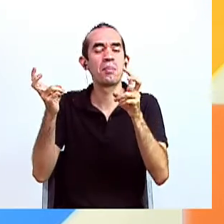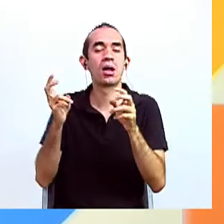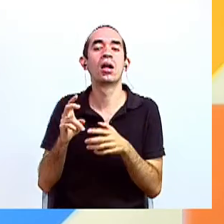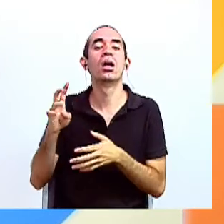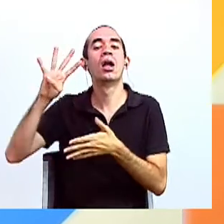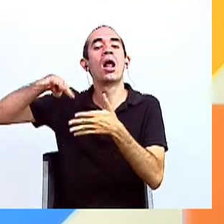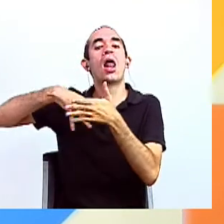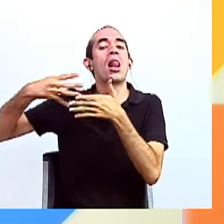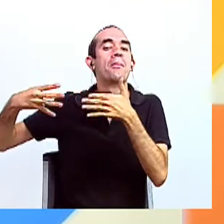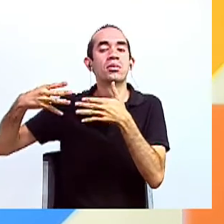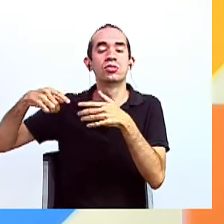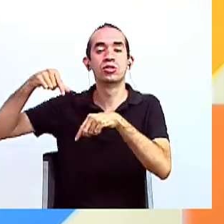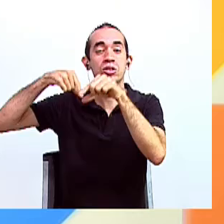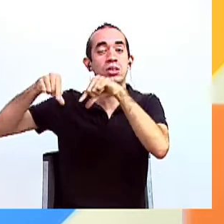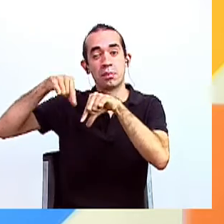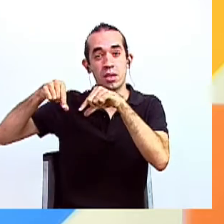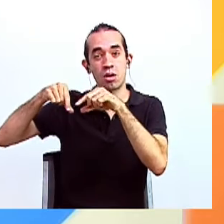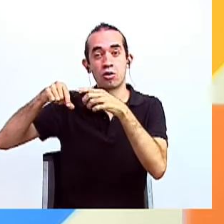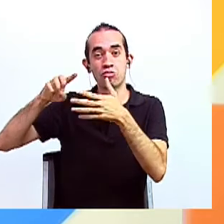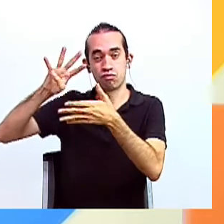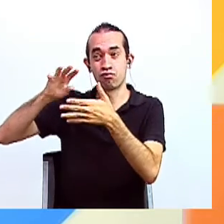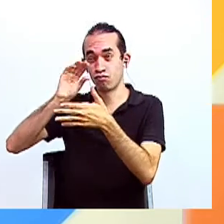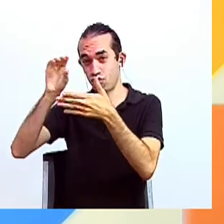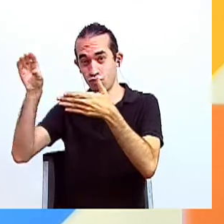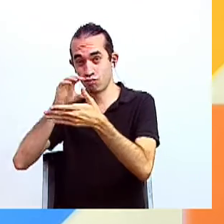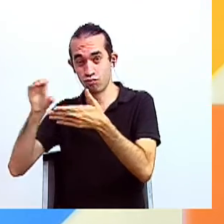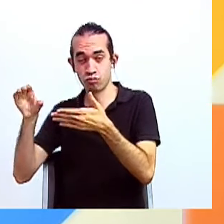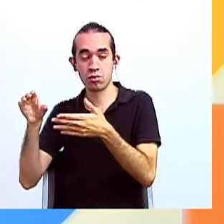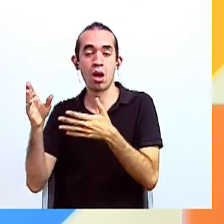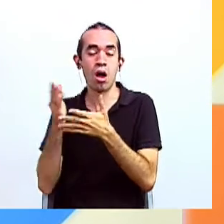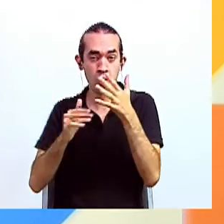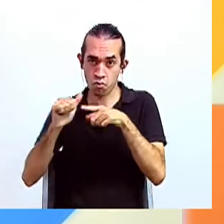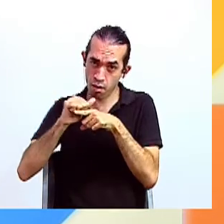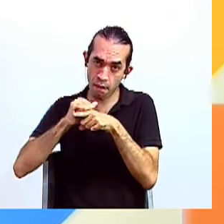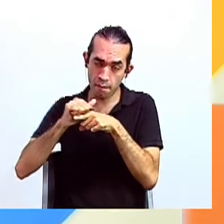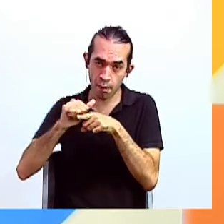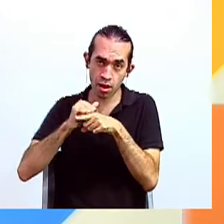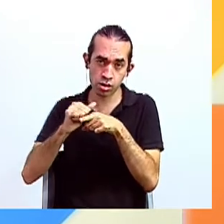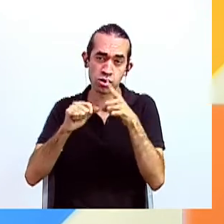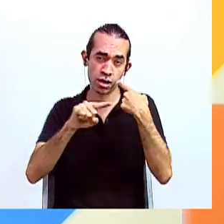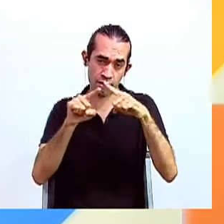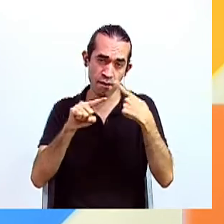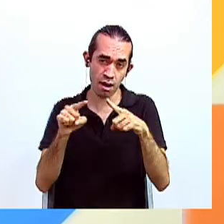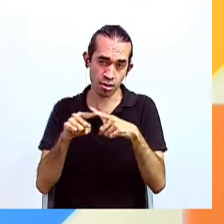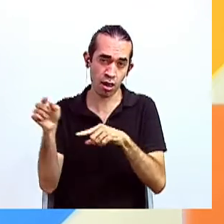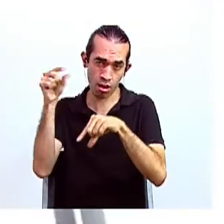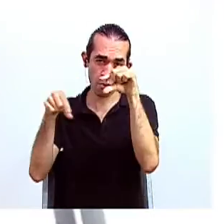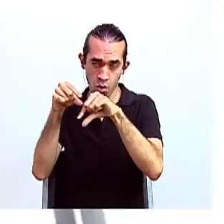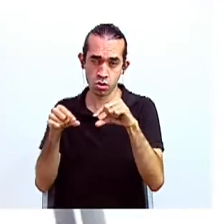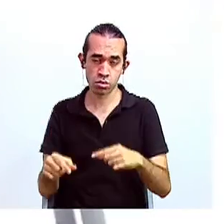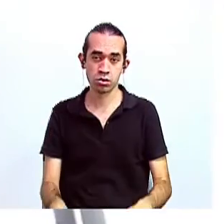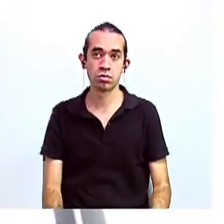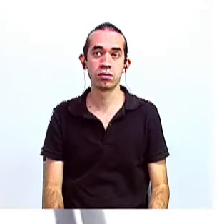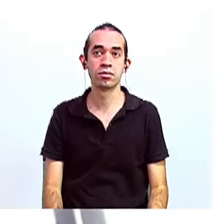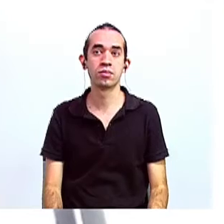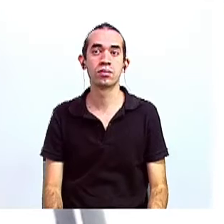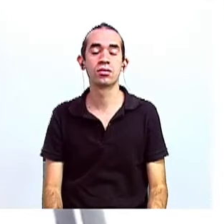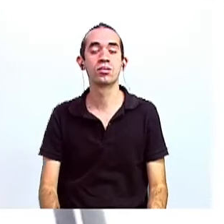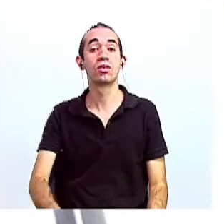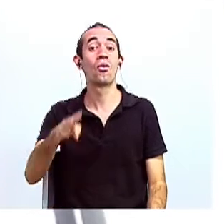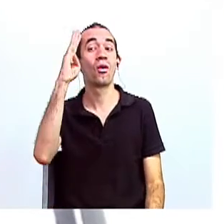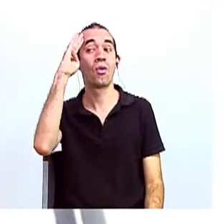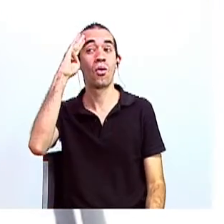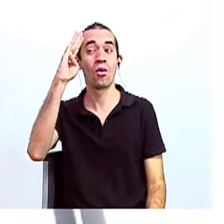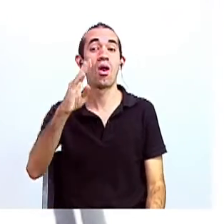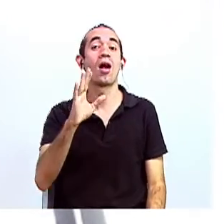elementos químicos. ¿Qué te parece si nos das un repasito sobre estos elementos? Hola, Caro, ¿qué